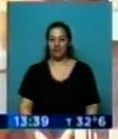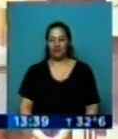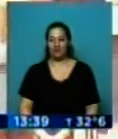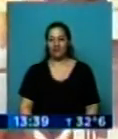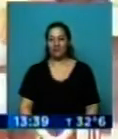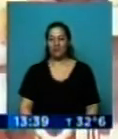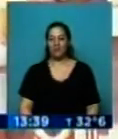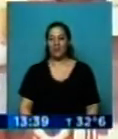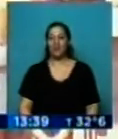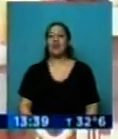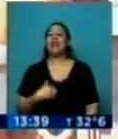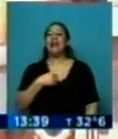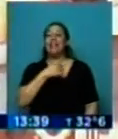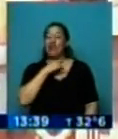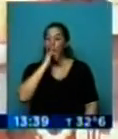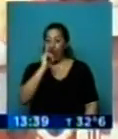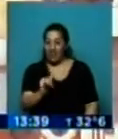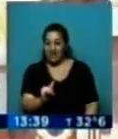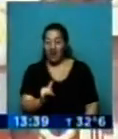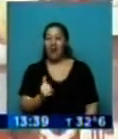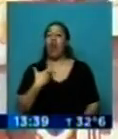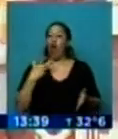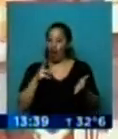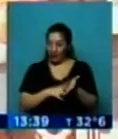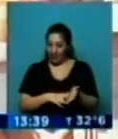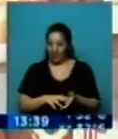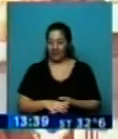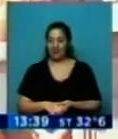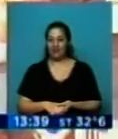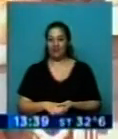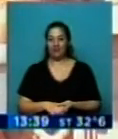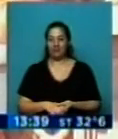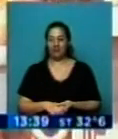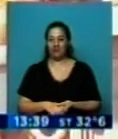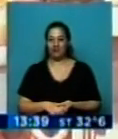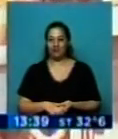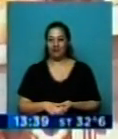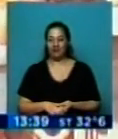Quiero decirles una vez más.